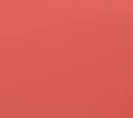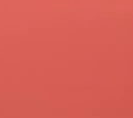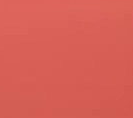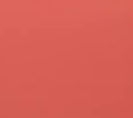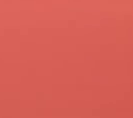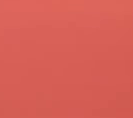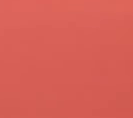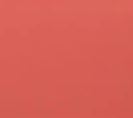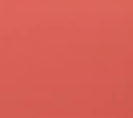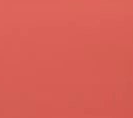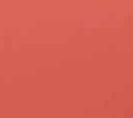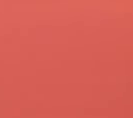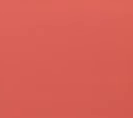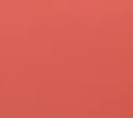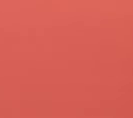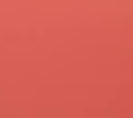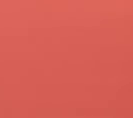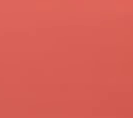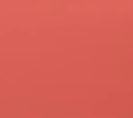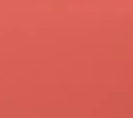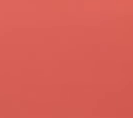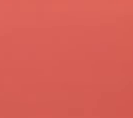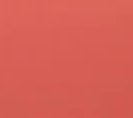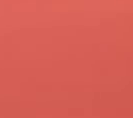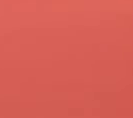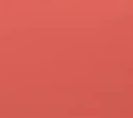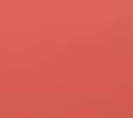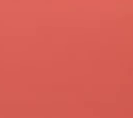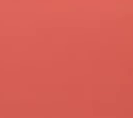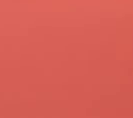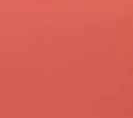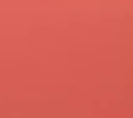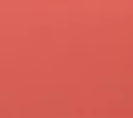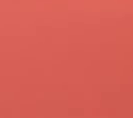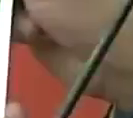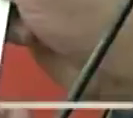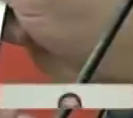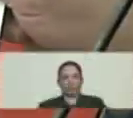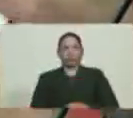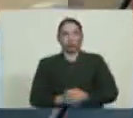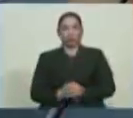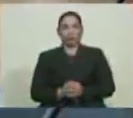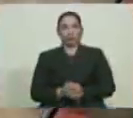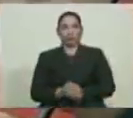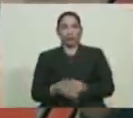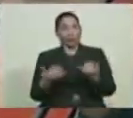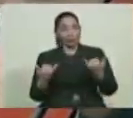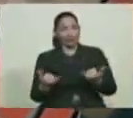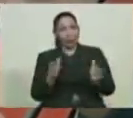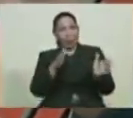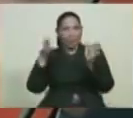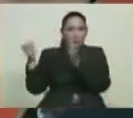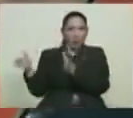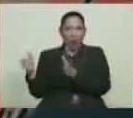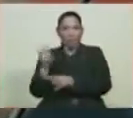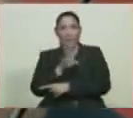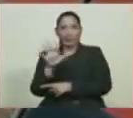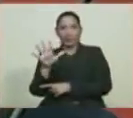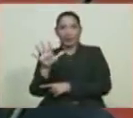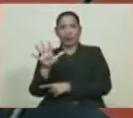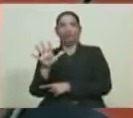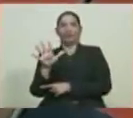es 1.800 bolívares soberanos, es decir, medio petro, pues estos 25 rubros están en el orden de